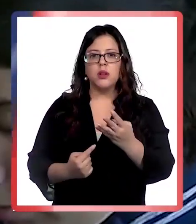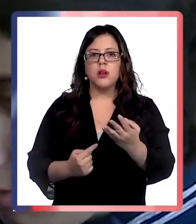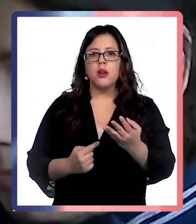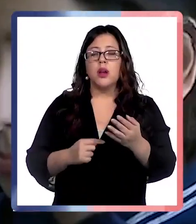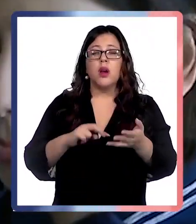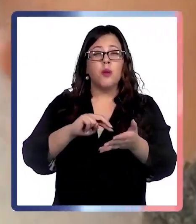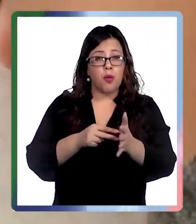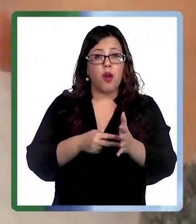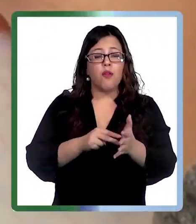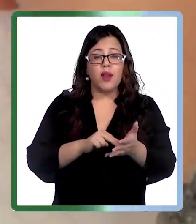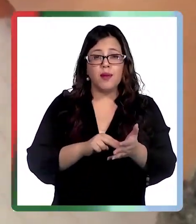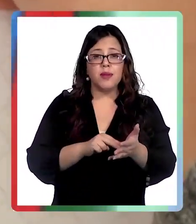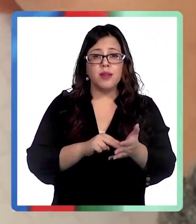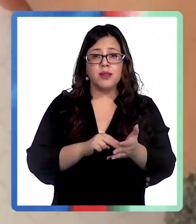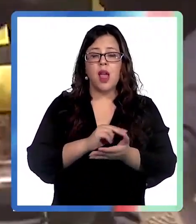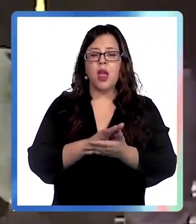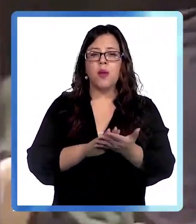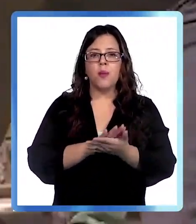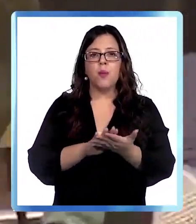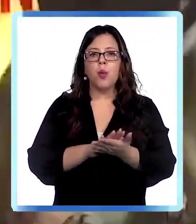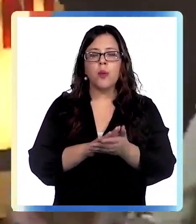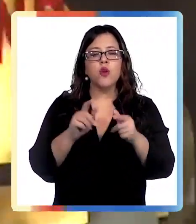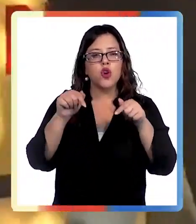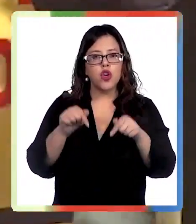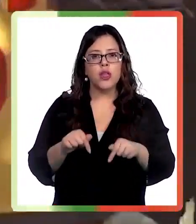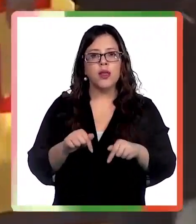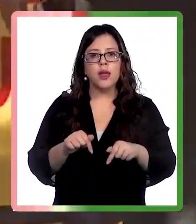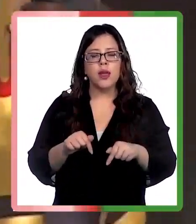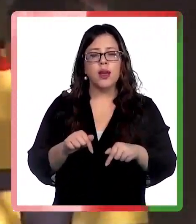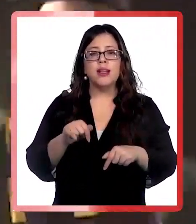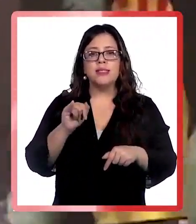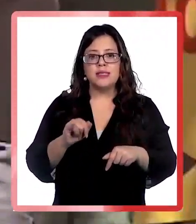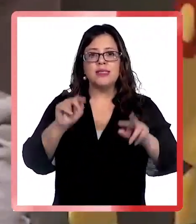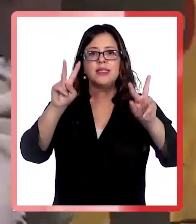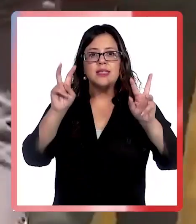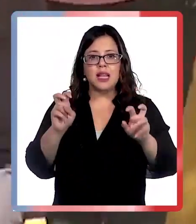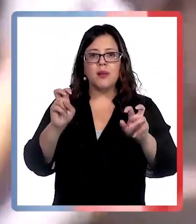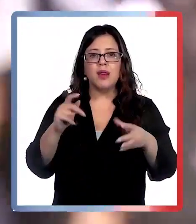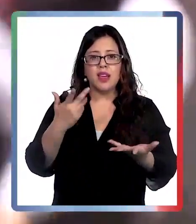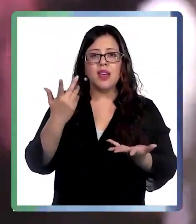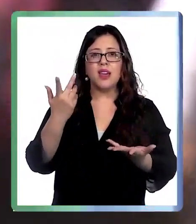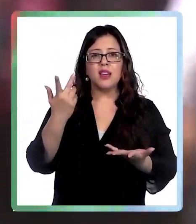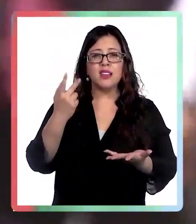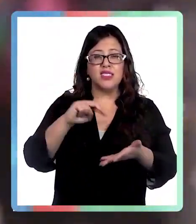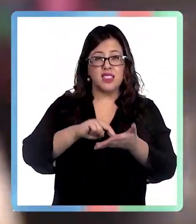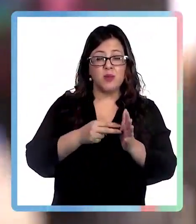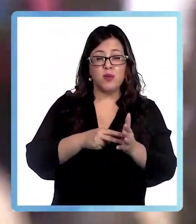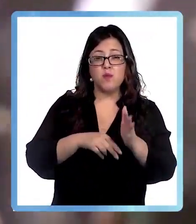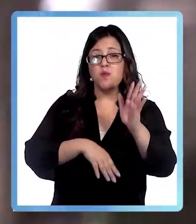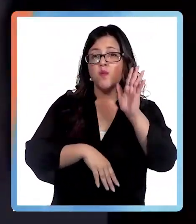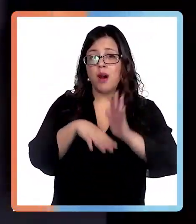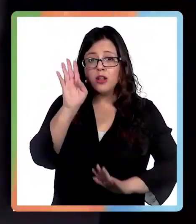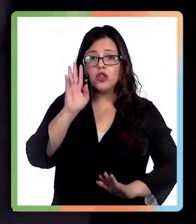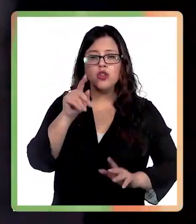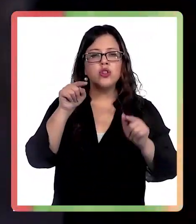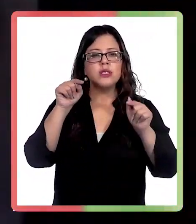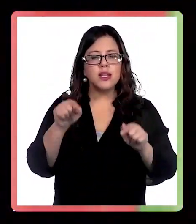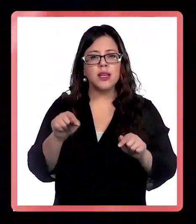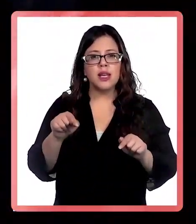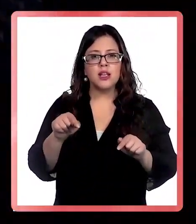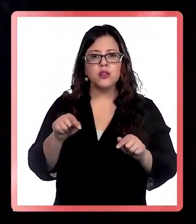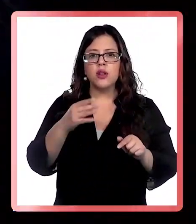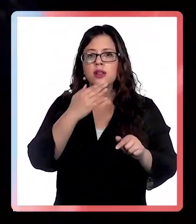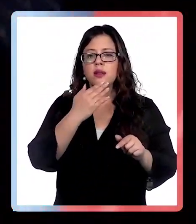día efectivamente en términos de complejidad es bastante mayor y en ese sentido el tema de cómo mantener, el cómo